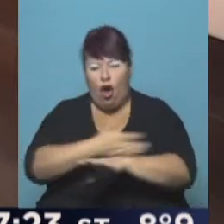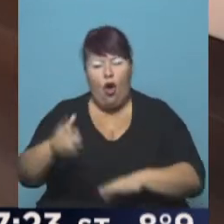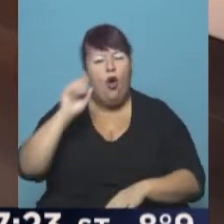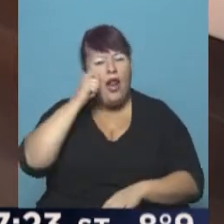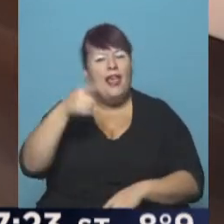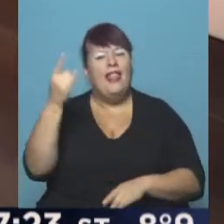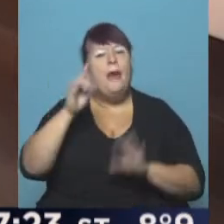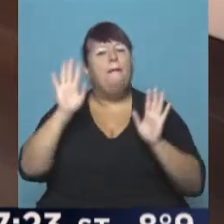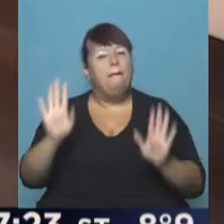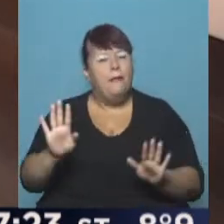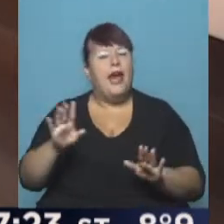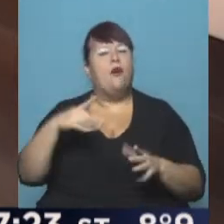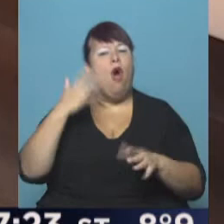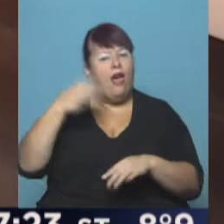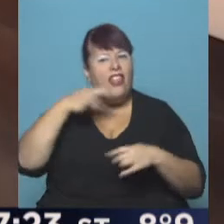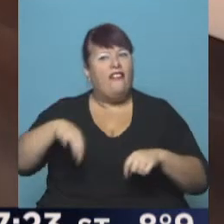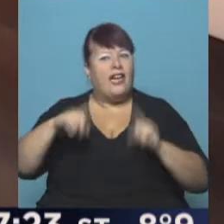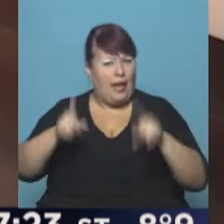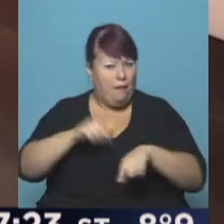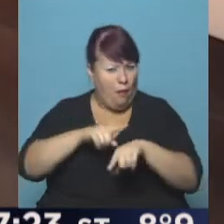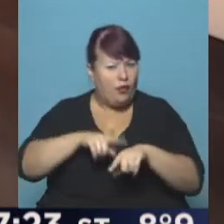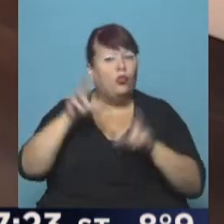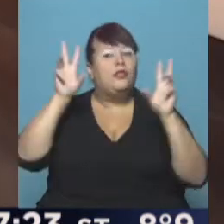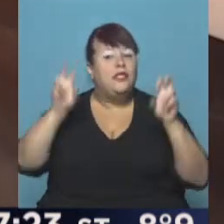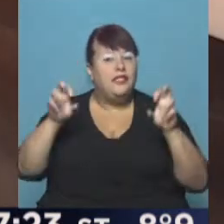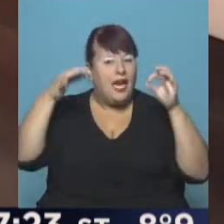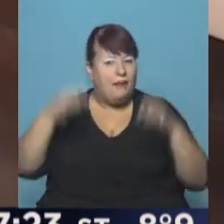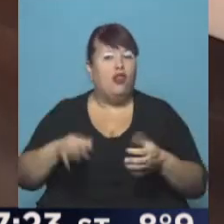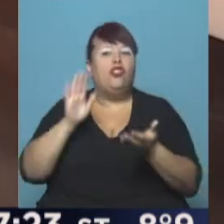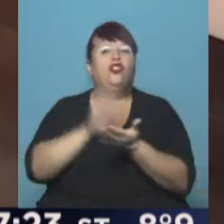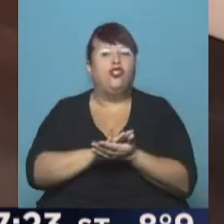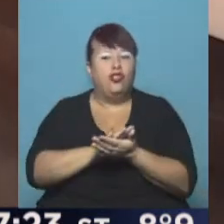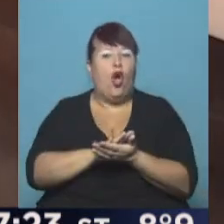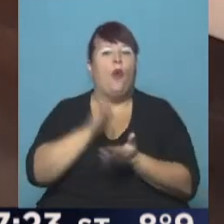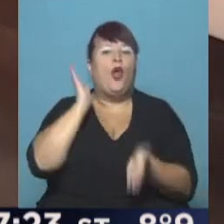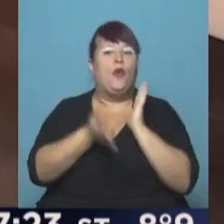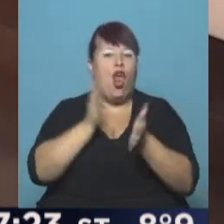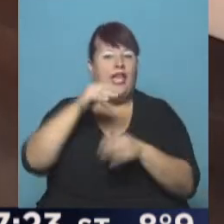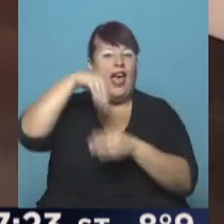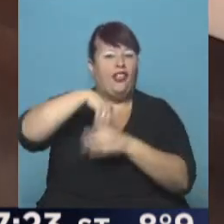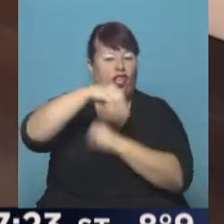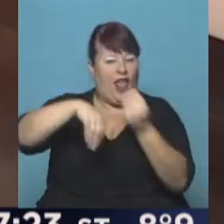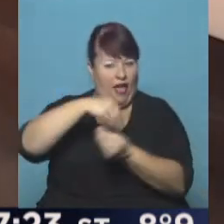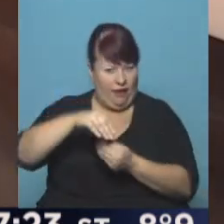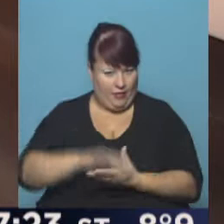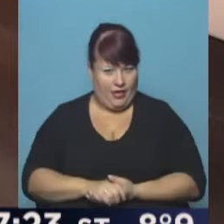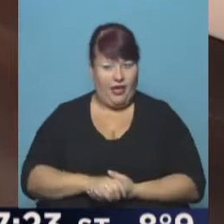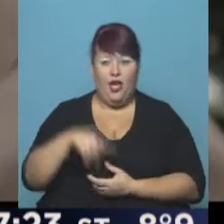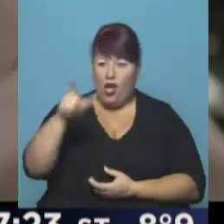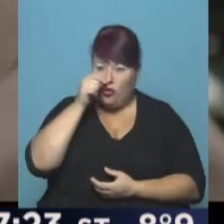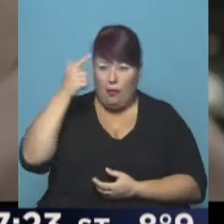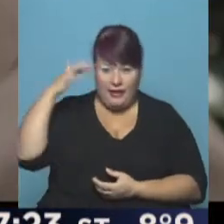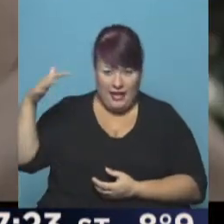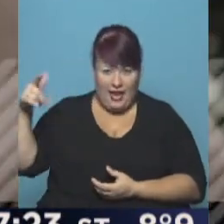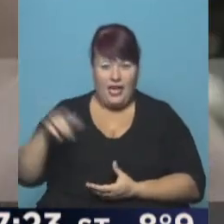thriller pero con mucho de actualidad también si se quiere un tema que se ha instalado que tiene que ver con la violencia intrafamiliar y otro para los niños